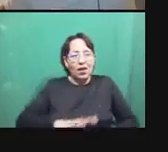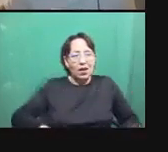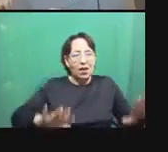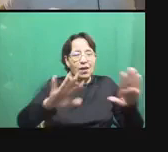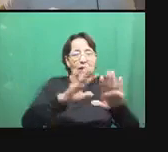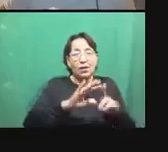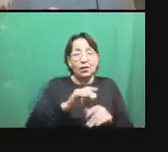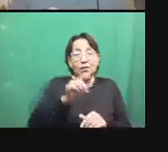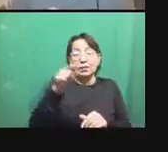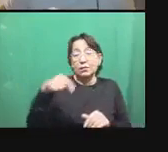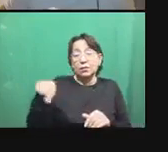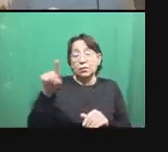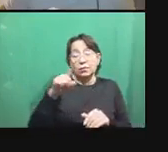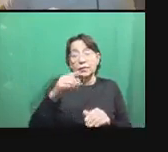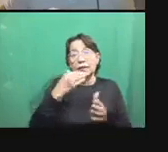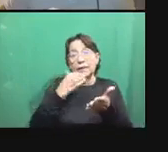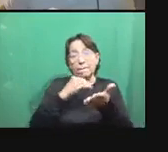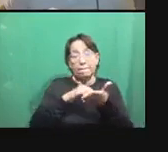voluntad de la